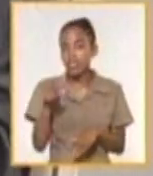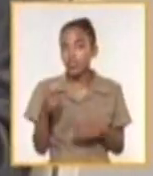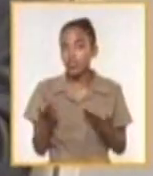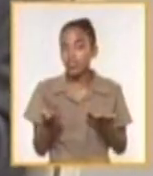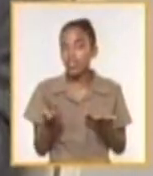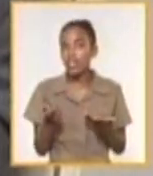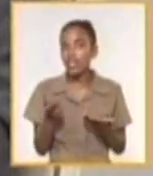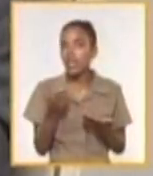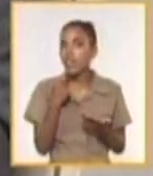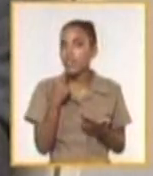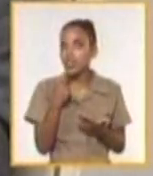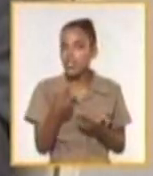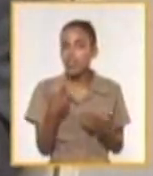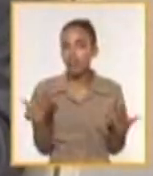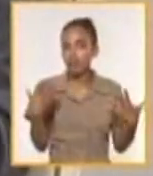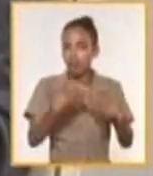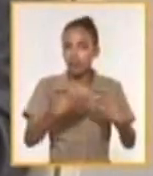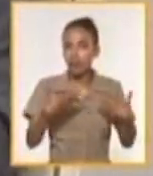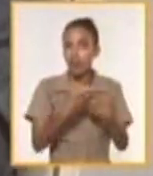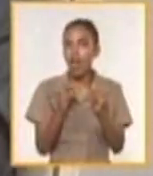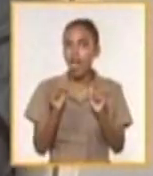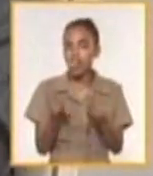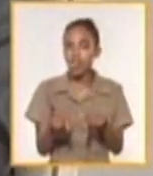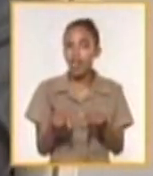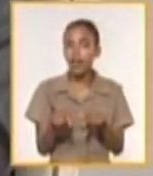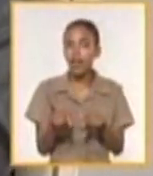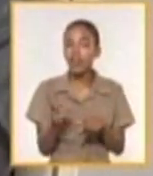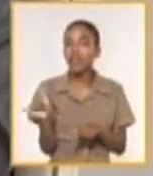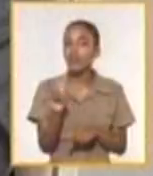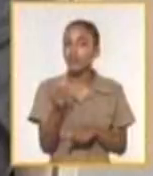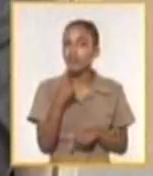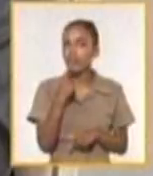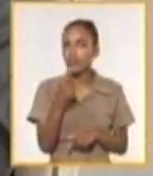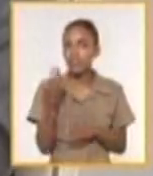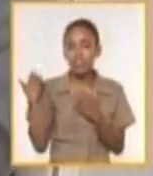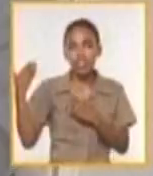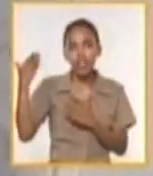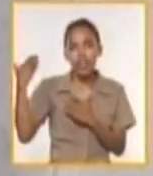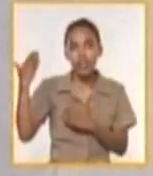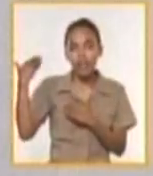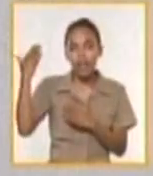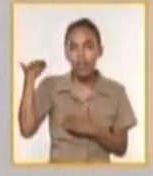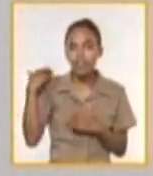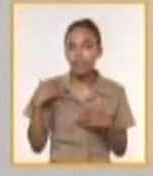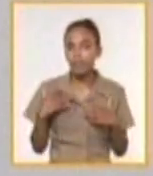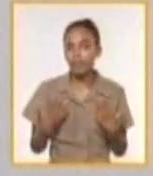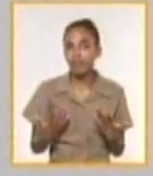de que hay una conexión, ¿no? Incluso se llegó a decir en ese momento que